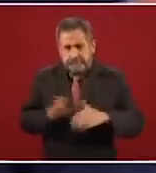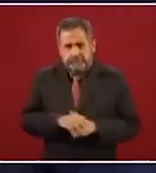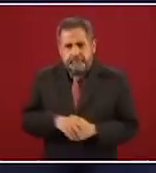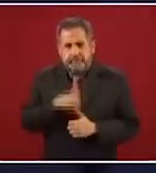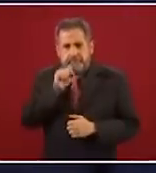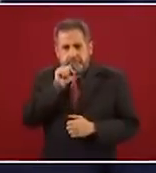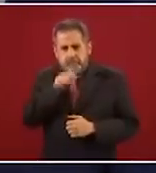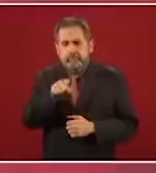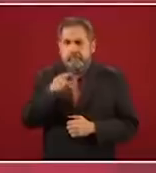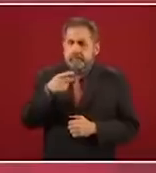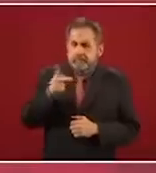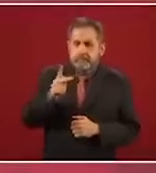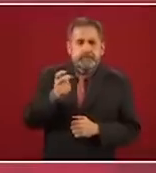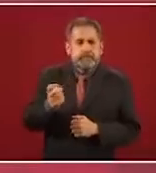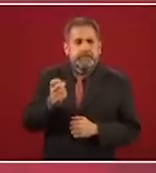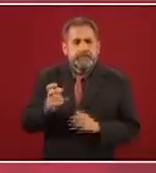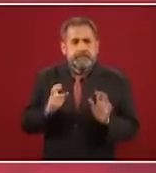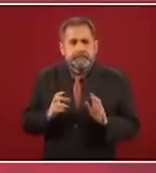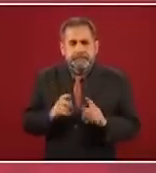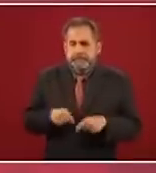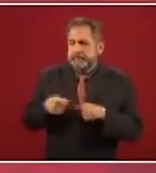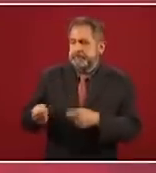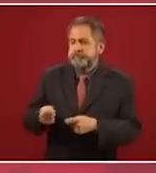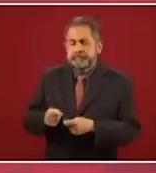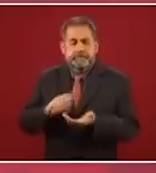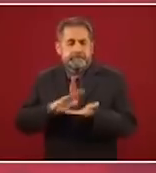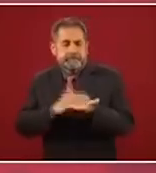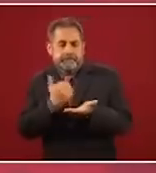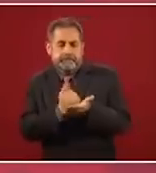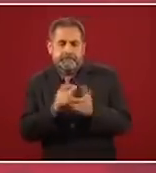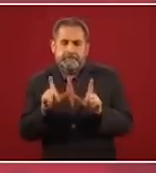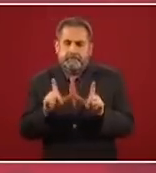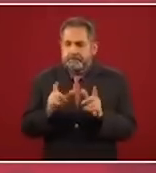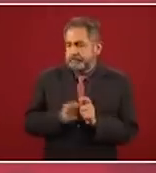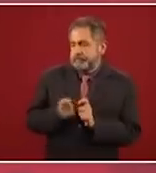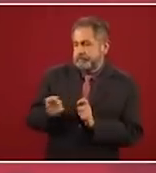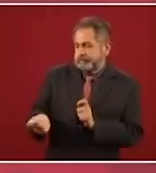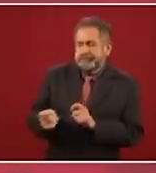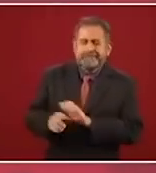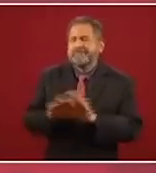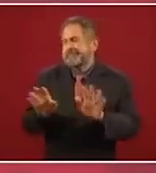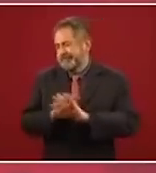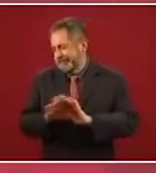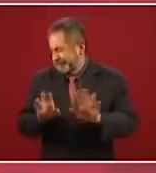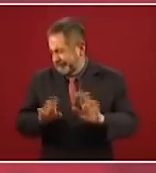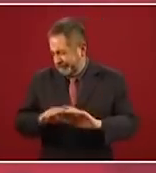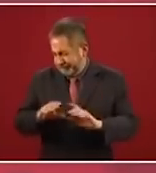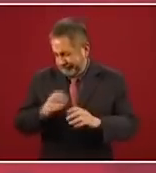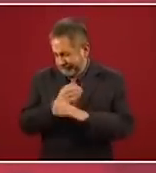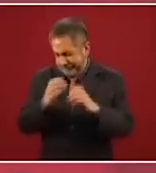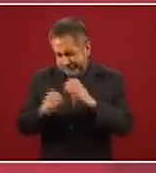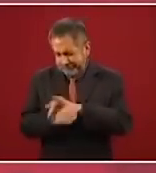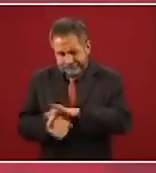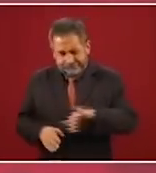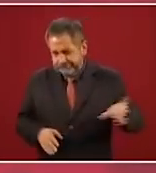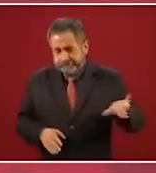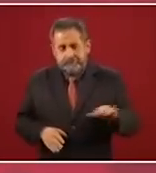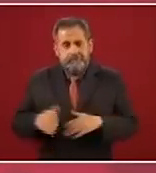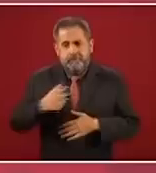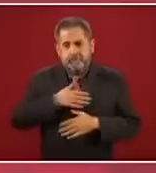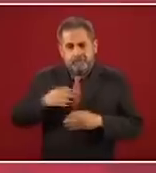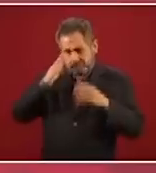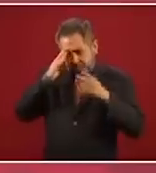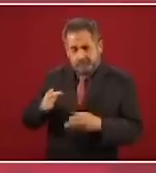Pero para eso les daban credenciales, pero eso es otra historia. Nosotros